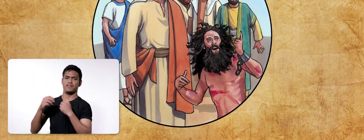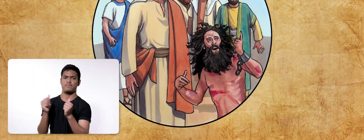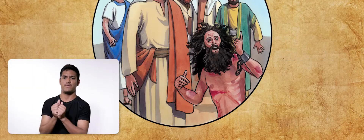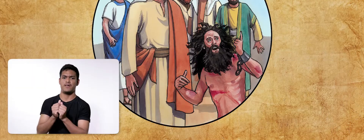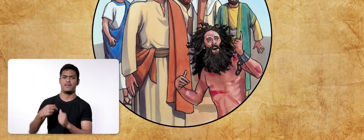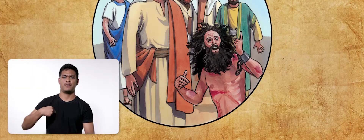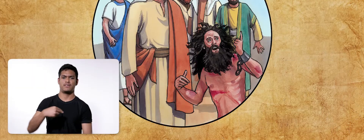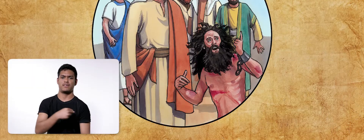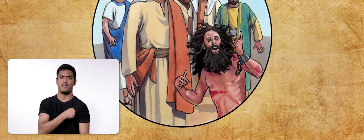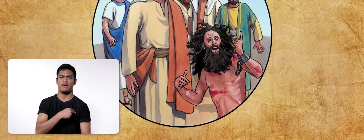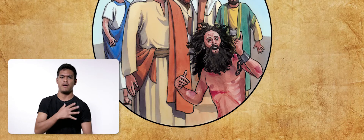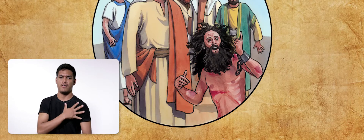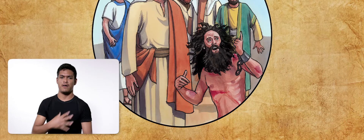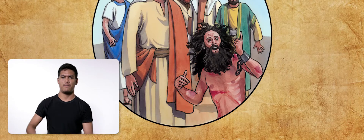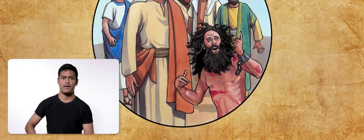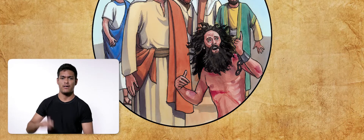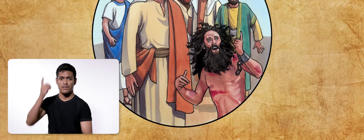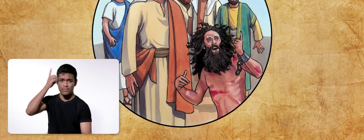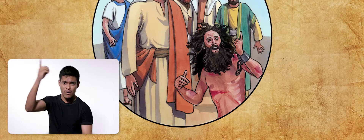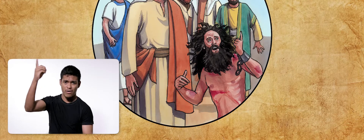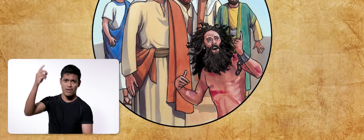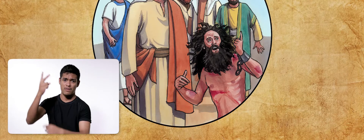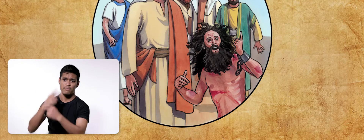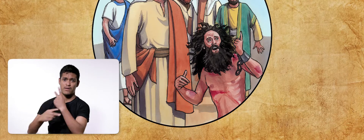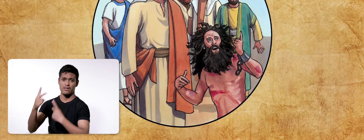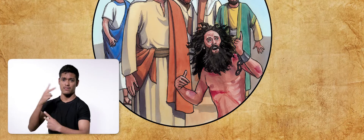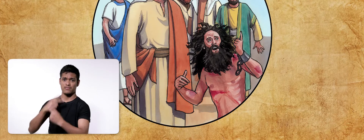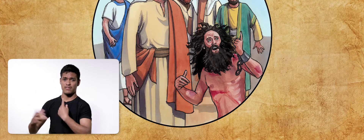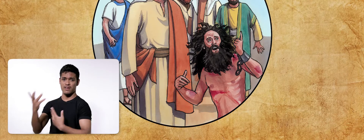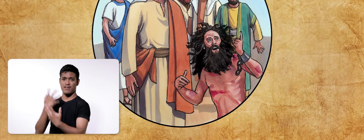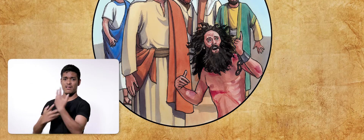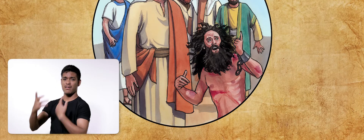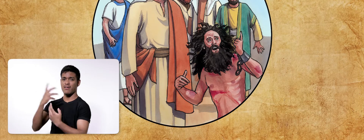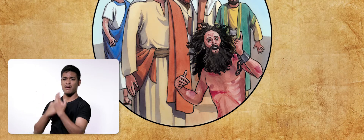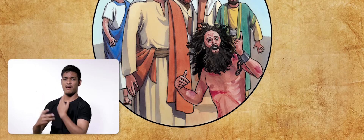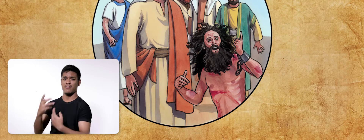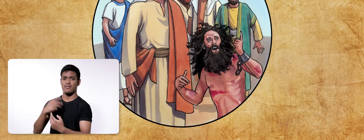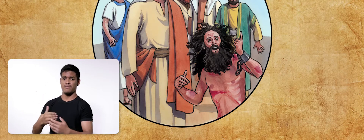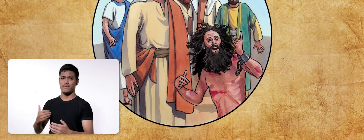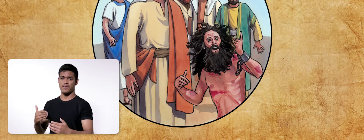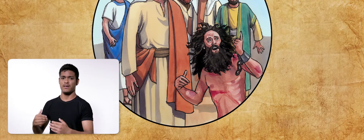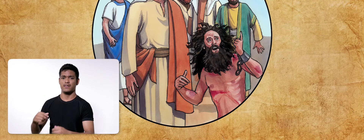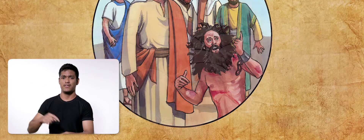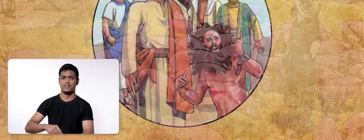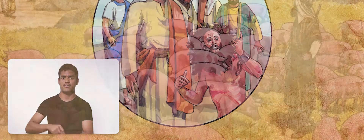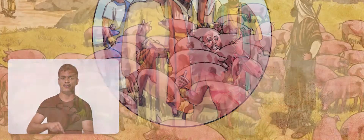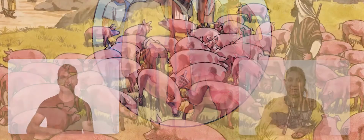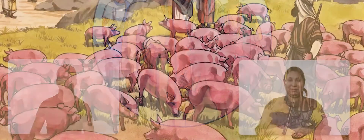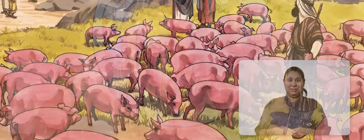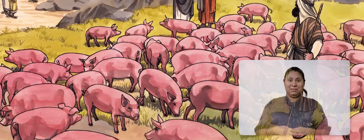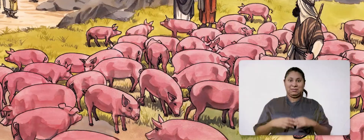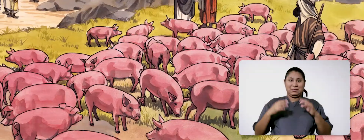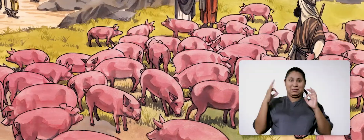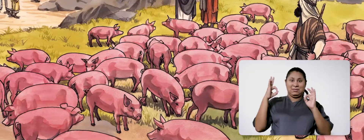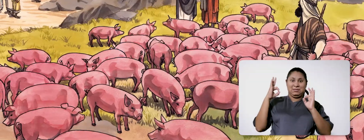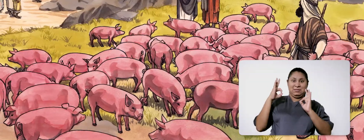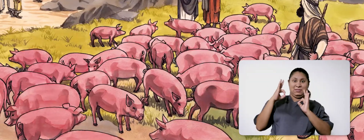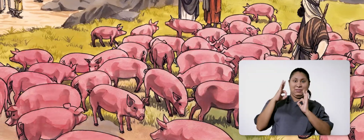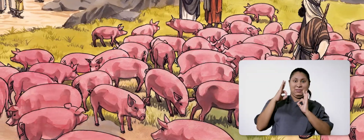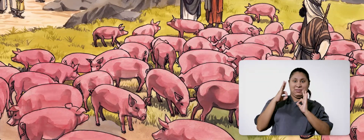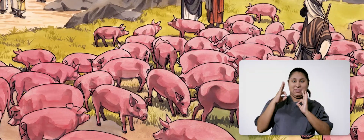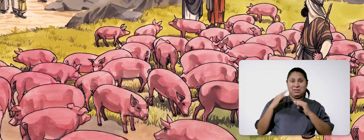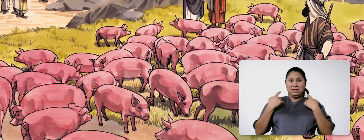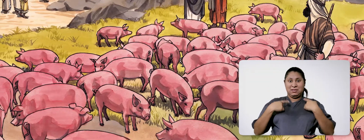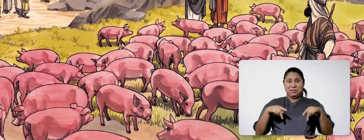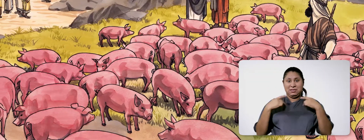metas con nosotros, hijo de Dios. Viniste acá para atormentarnos antes de tiempo. A cierta